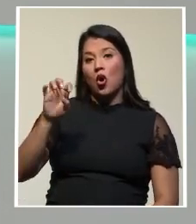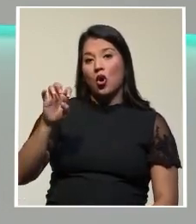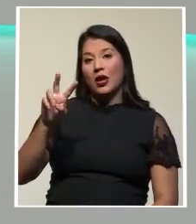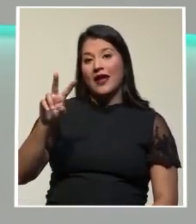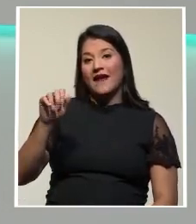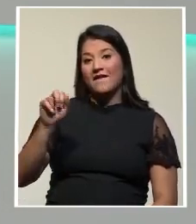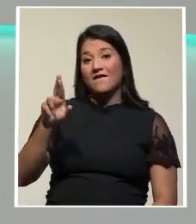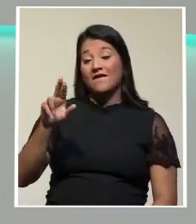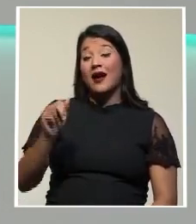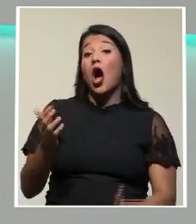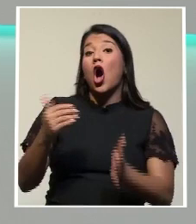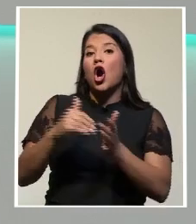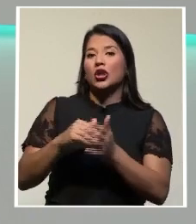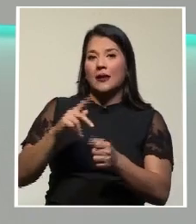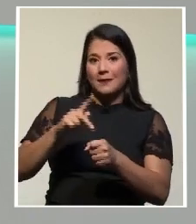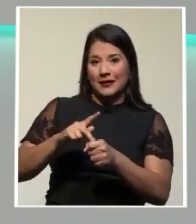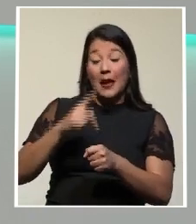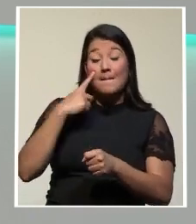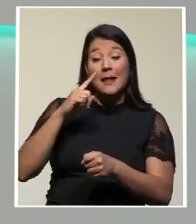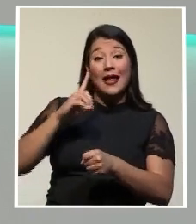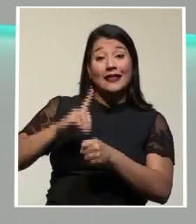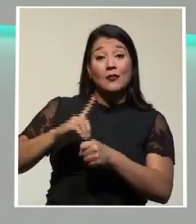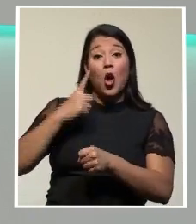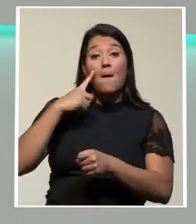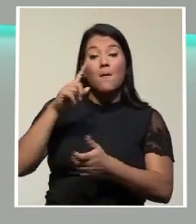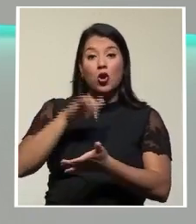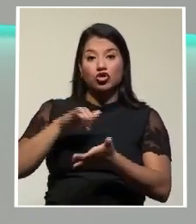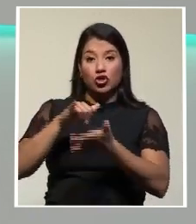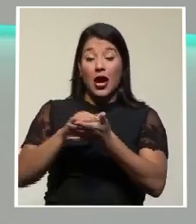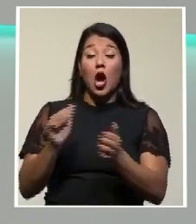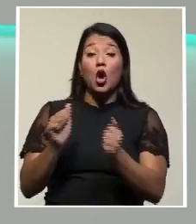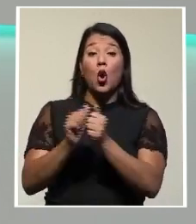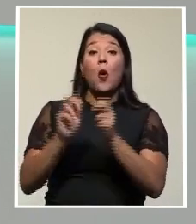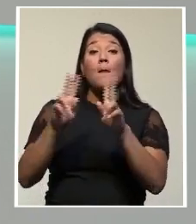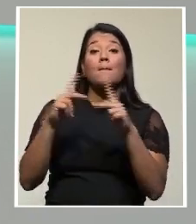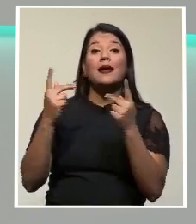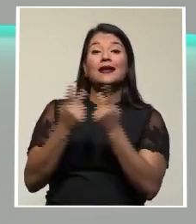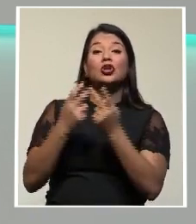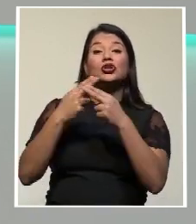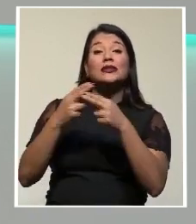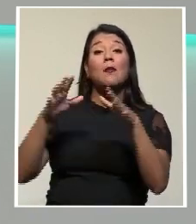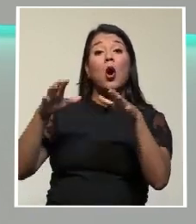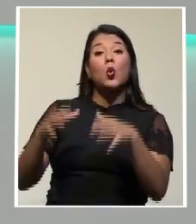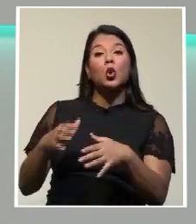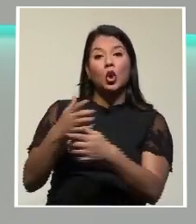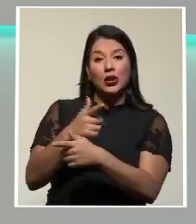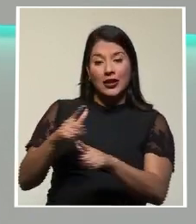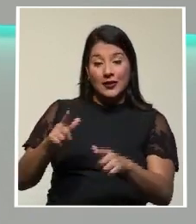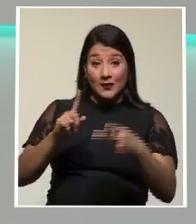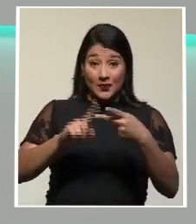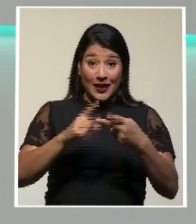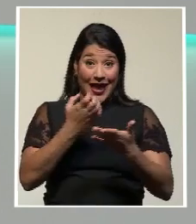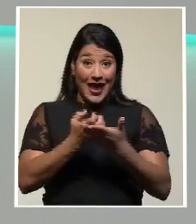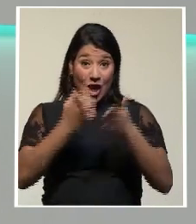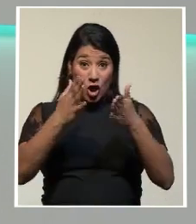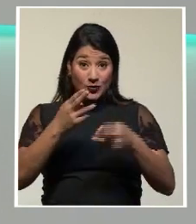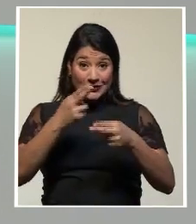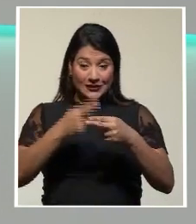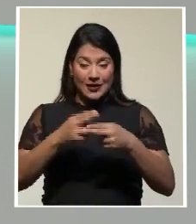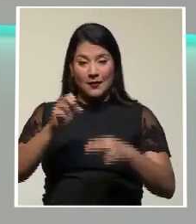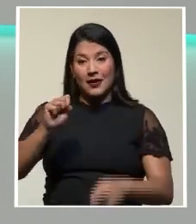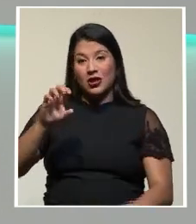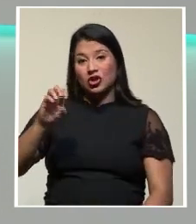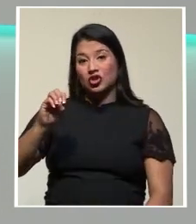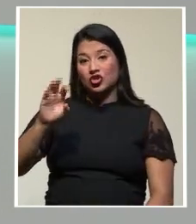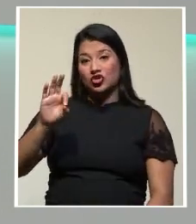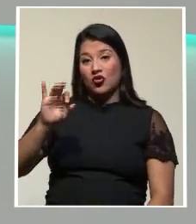a diputado por San José a través de la agrupación Unión Liberal, y la economista Sofía Guillén también por